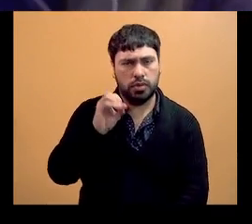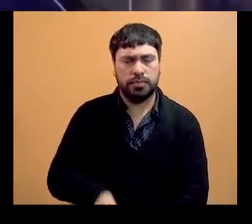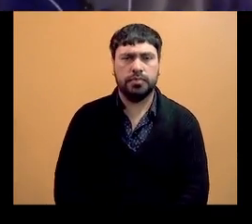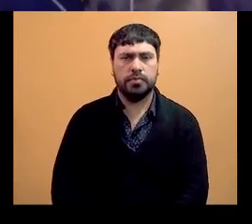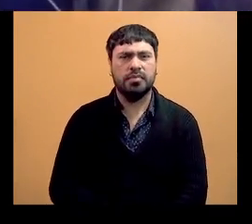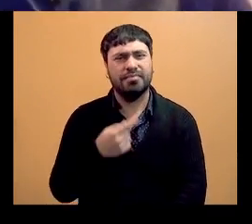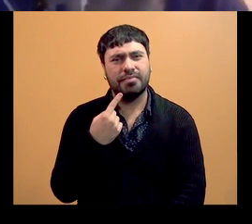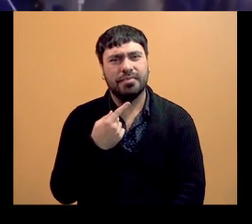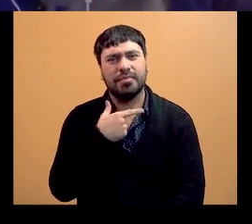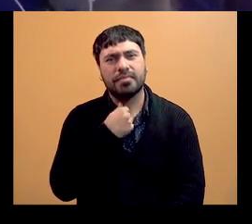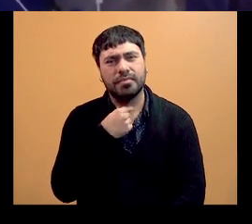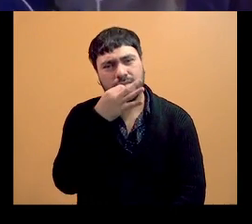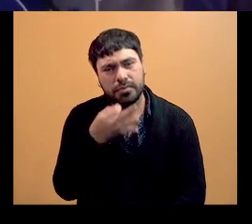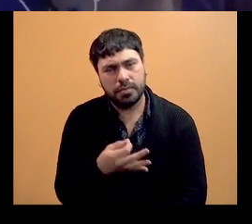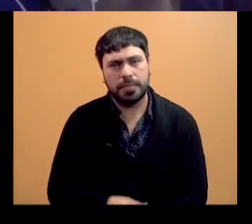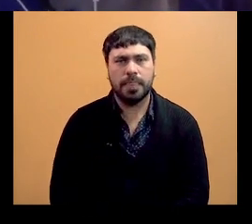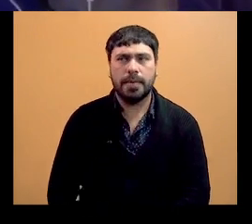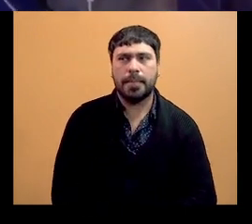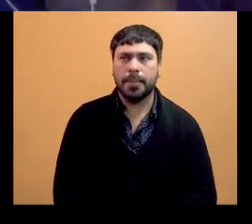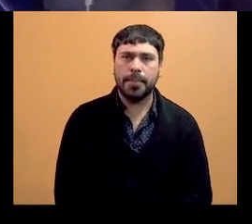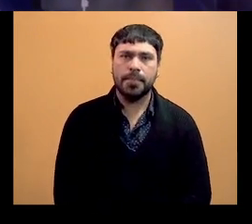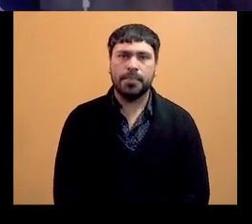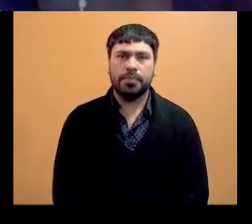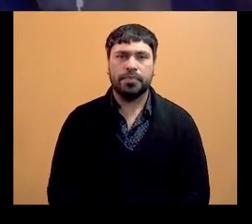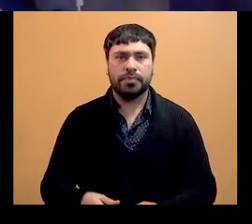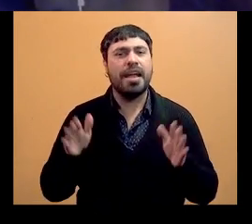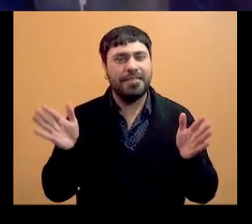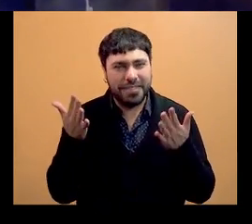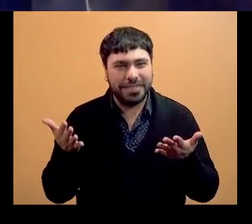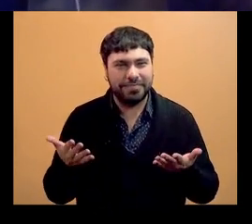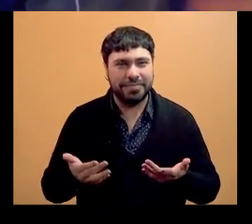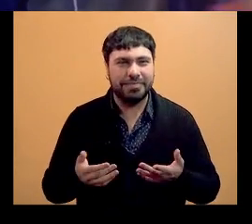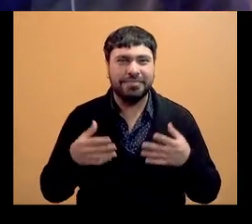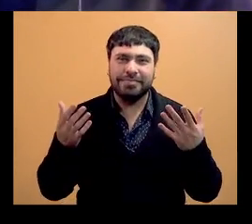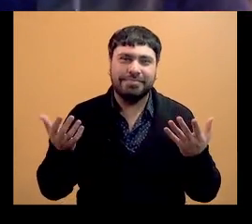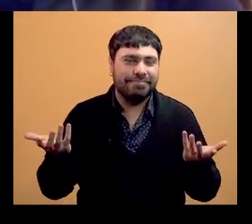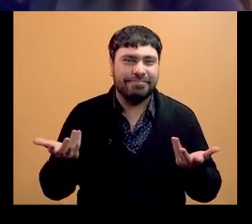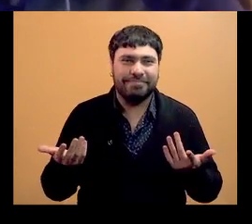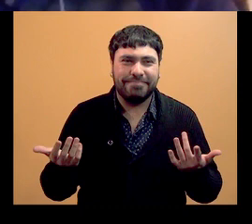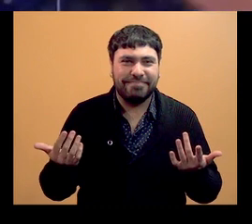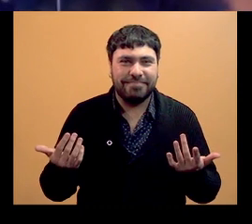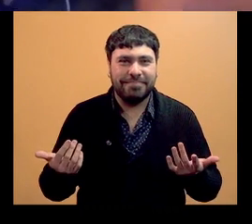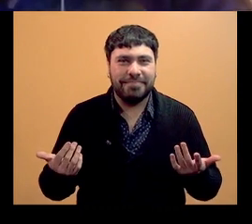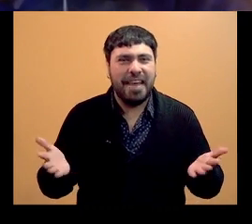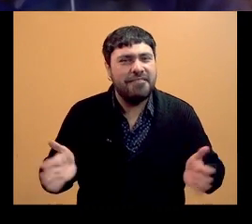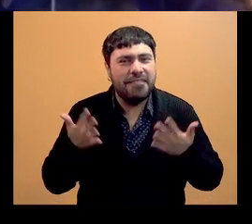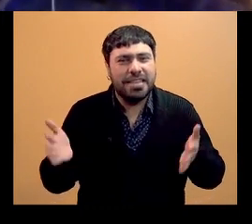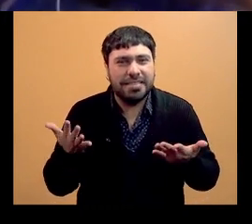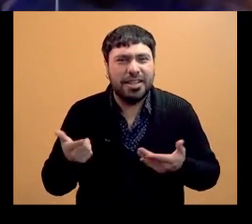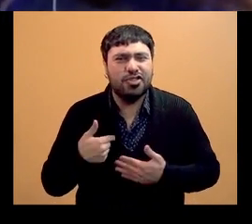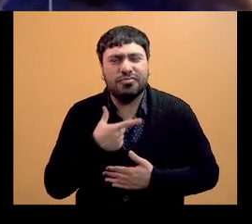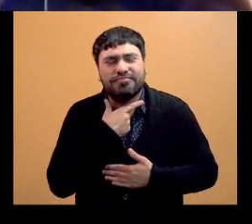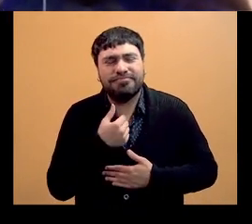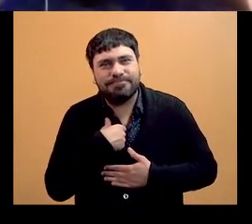nos complementa un poco lo que nos estás diciendo y te felicita, digamos, por la charla. Dice, voy a leer textual,